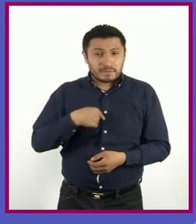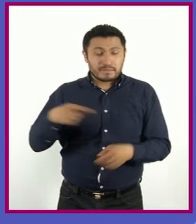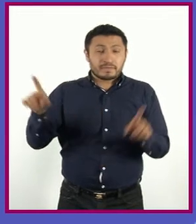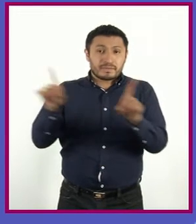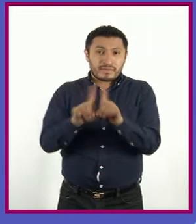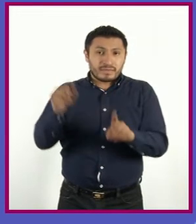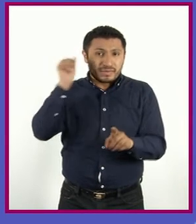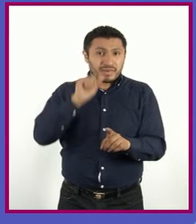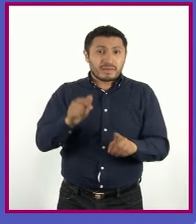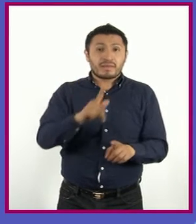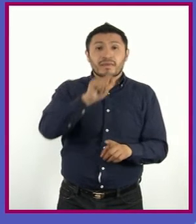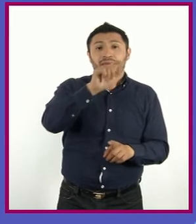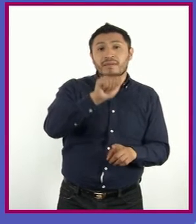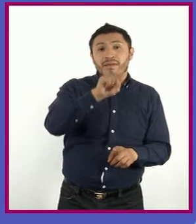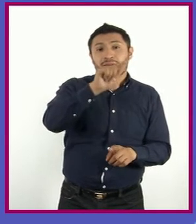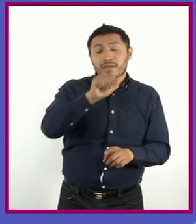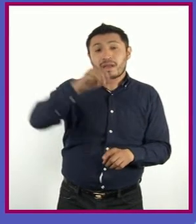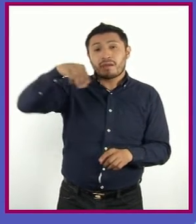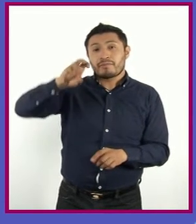el tata y la meme.